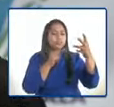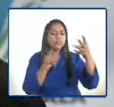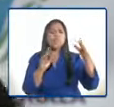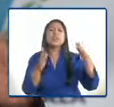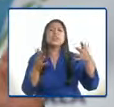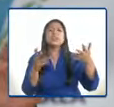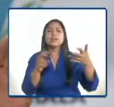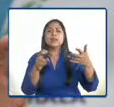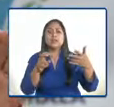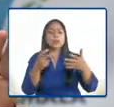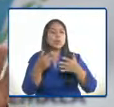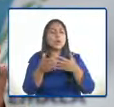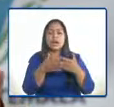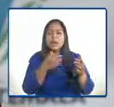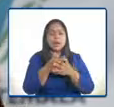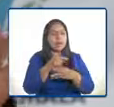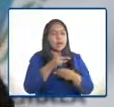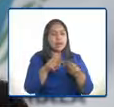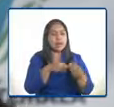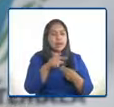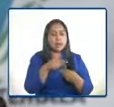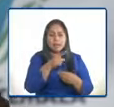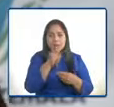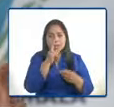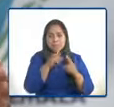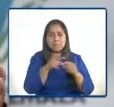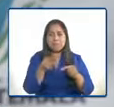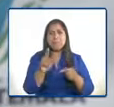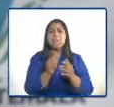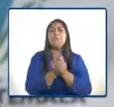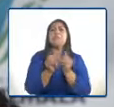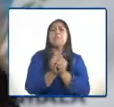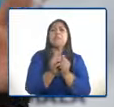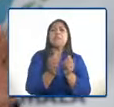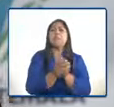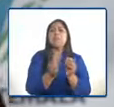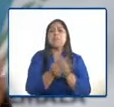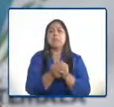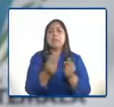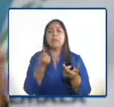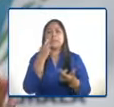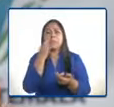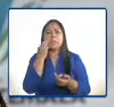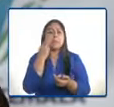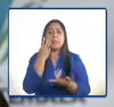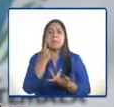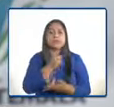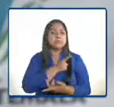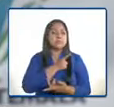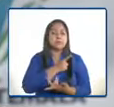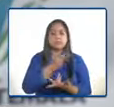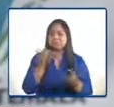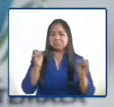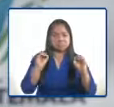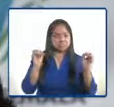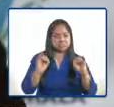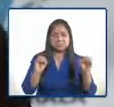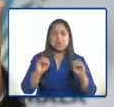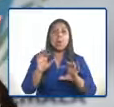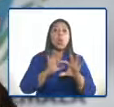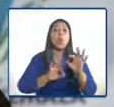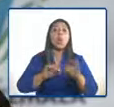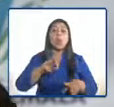necesita cualquier familia. No se tienen que preocupar si son padres o madres solteros o si